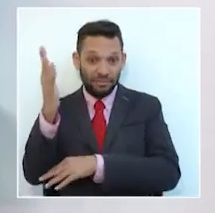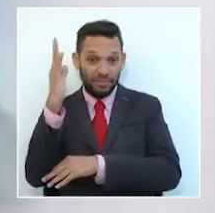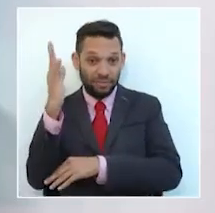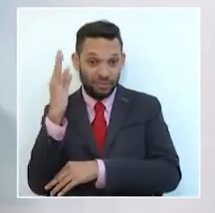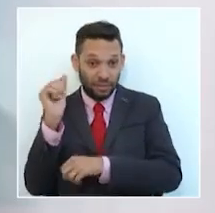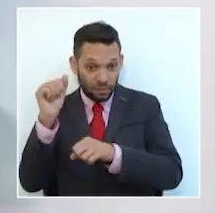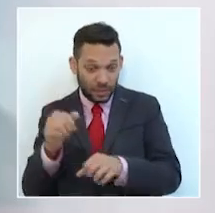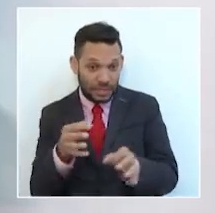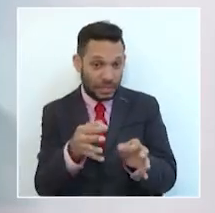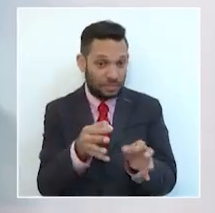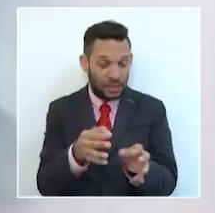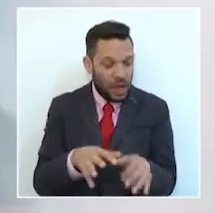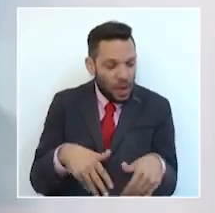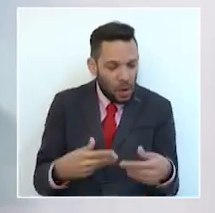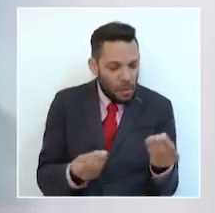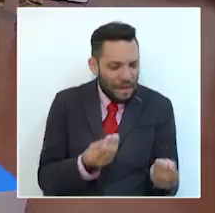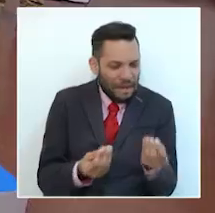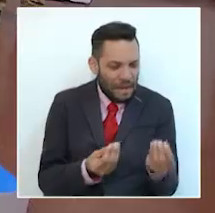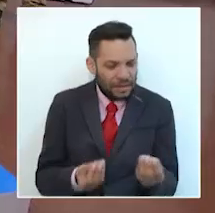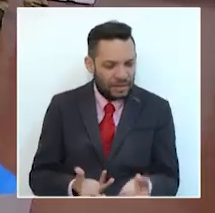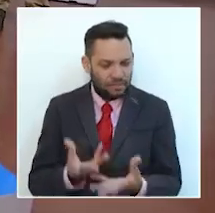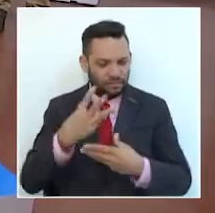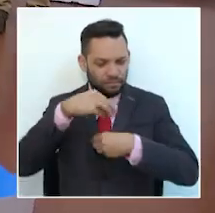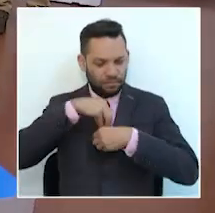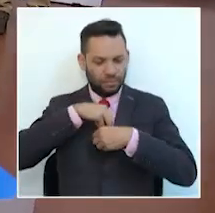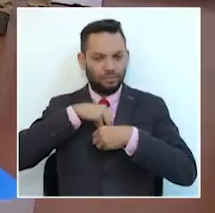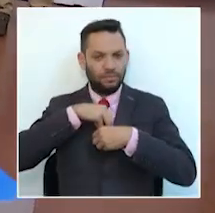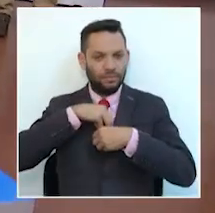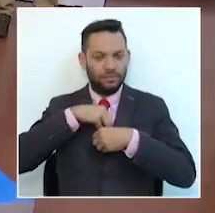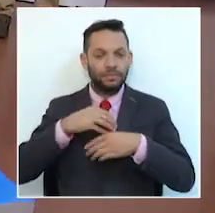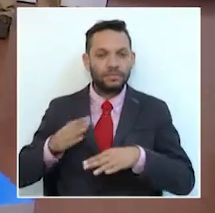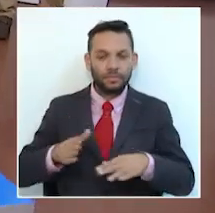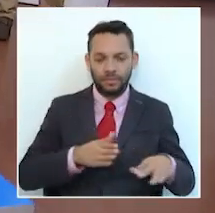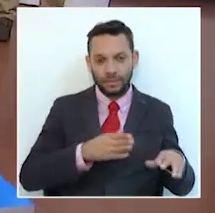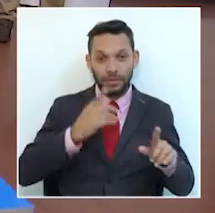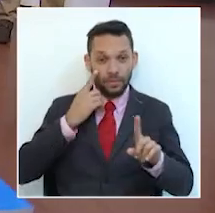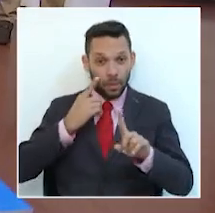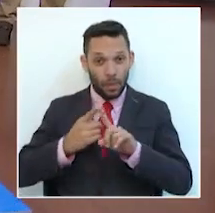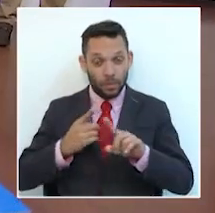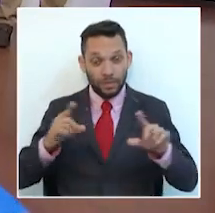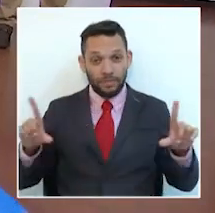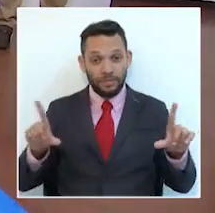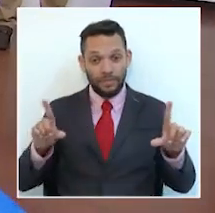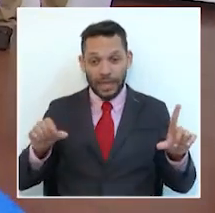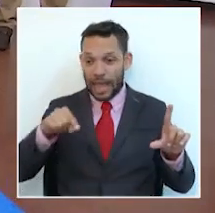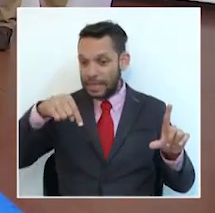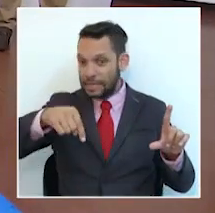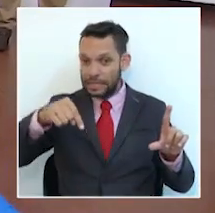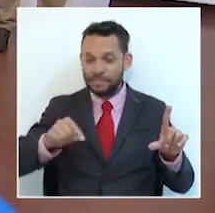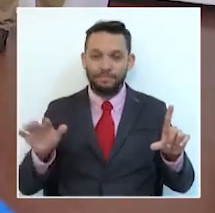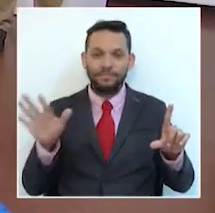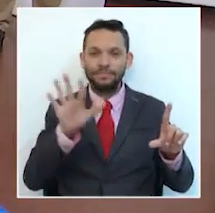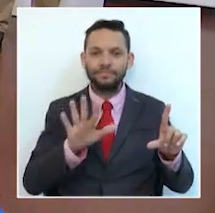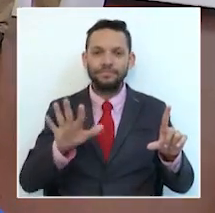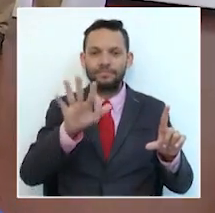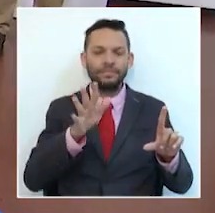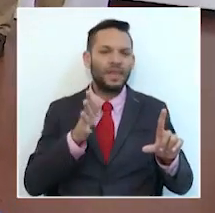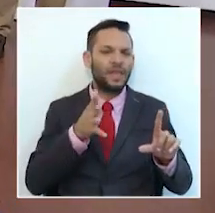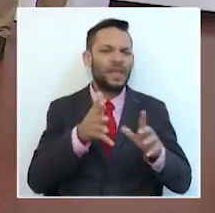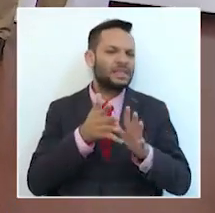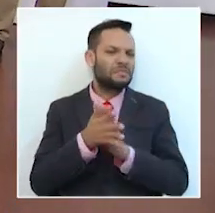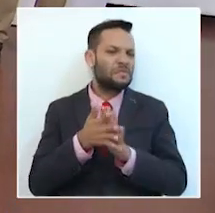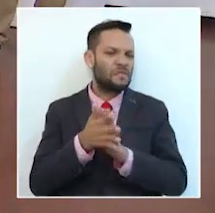trabajar una de las finalidades que nosotros tenemos con este programa de salud es que nosotros